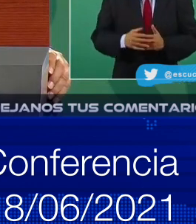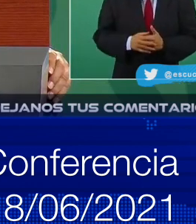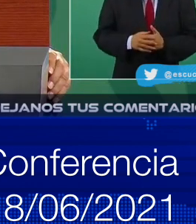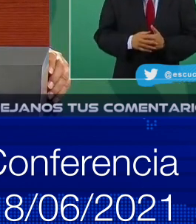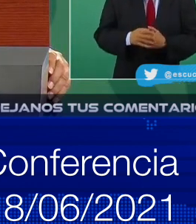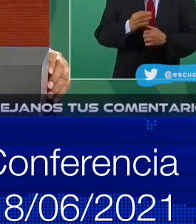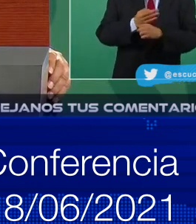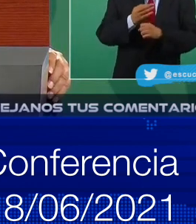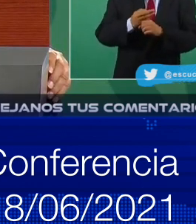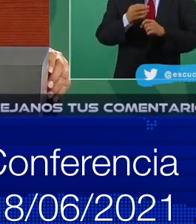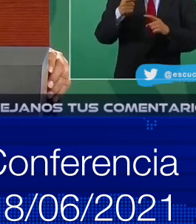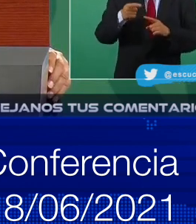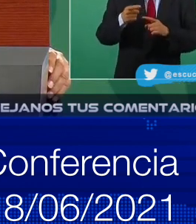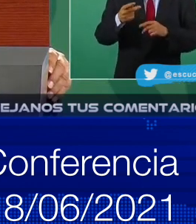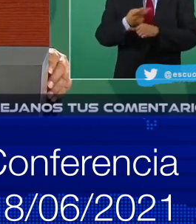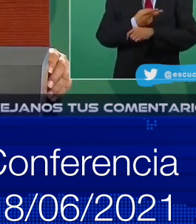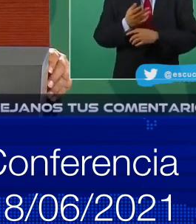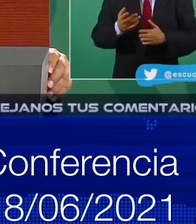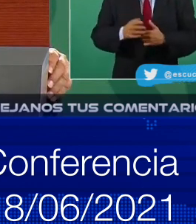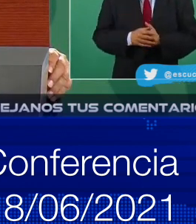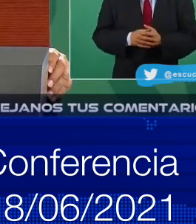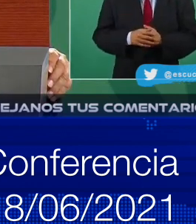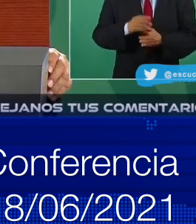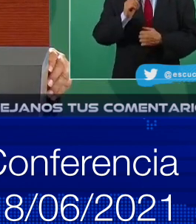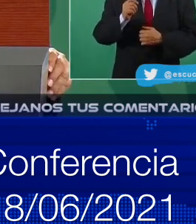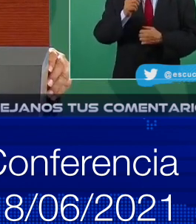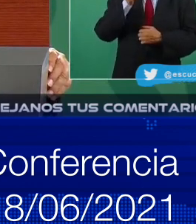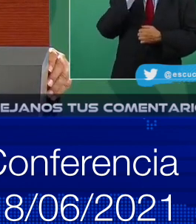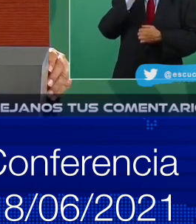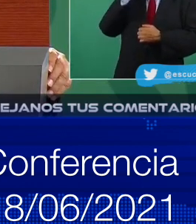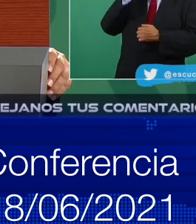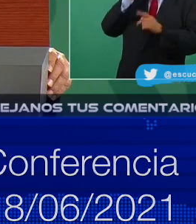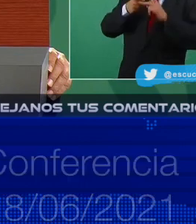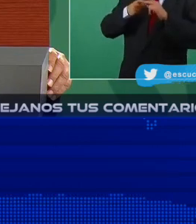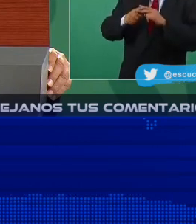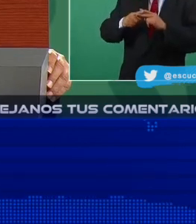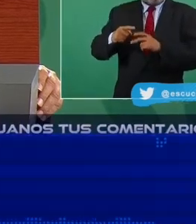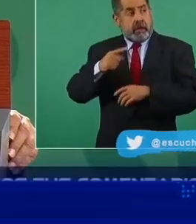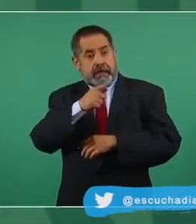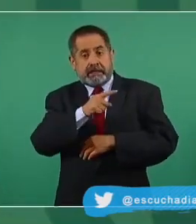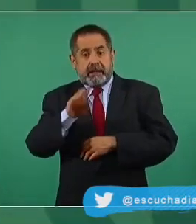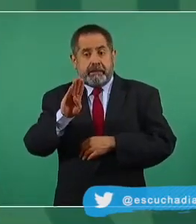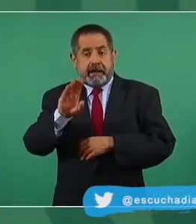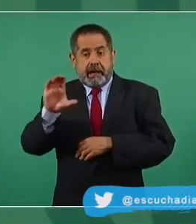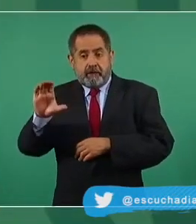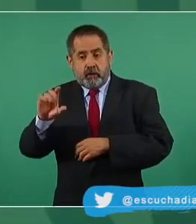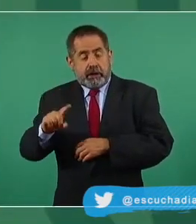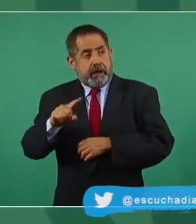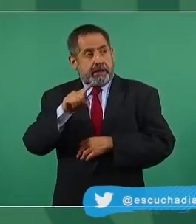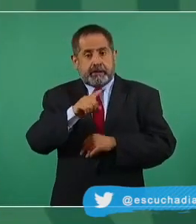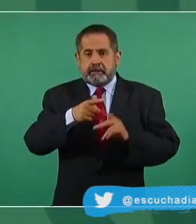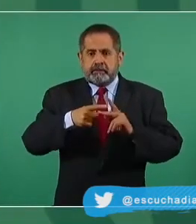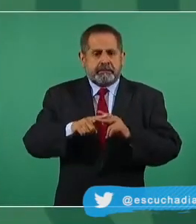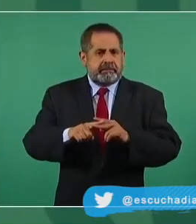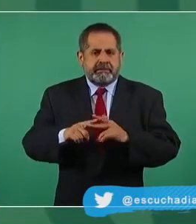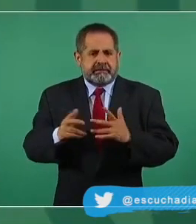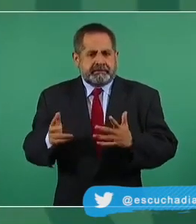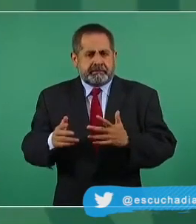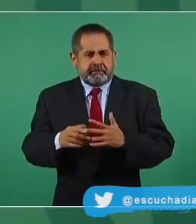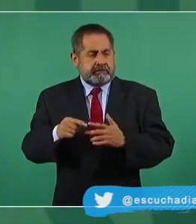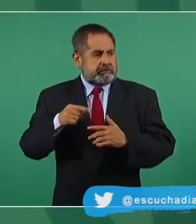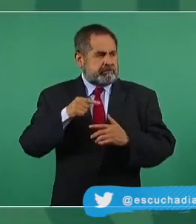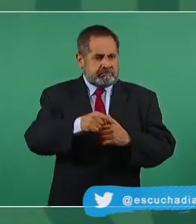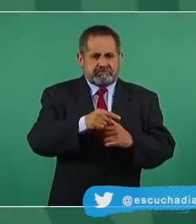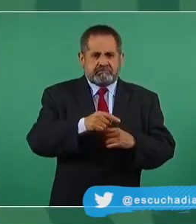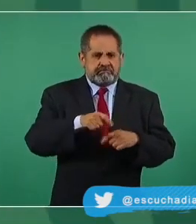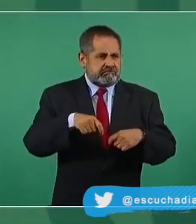lo que se inició el día de ayer en Baja California. El día de hoy, el presidente, por conducto